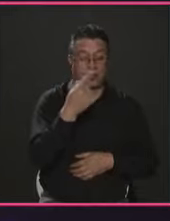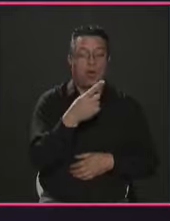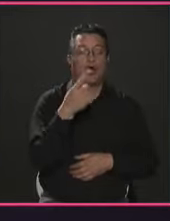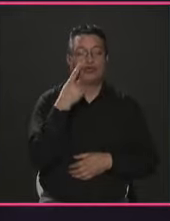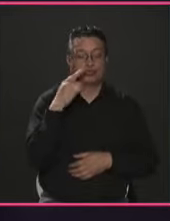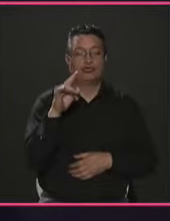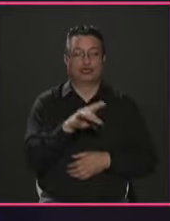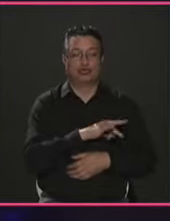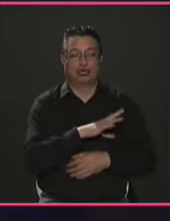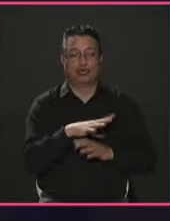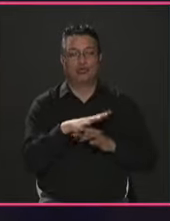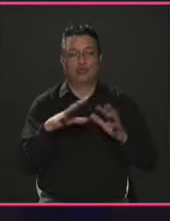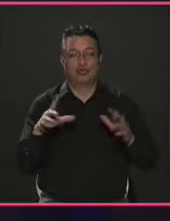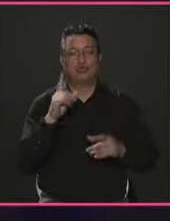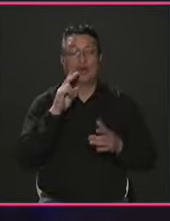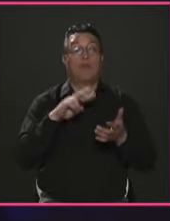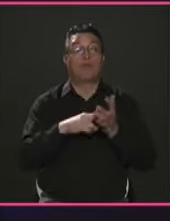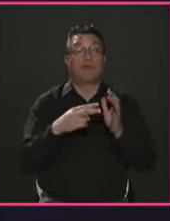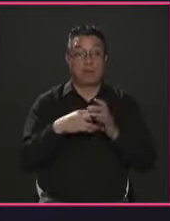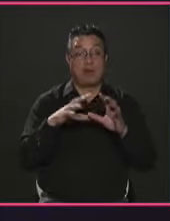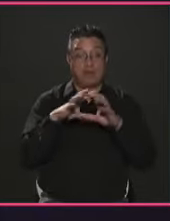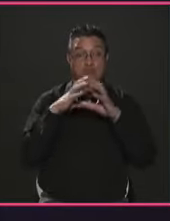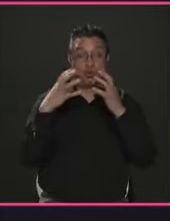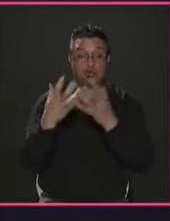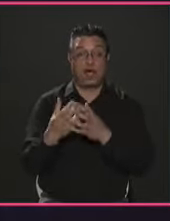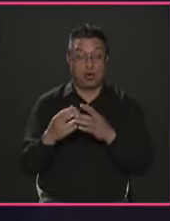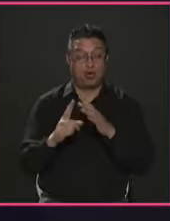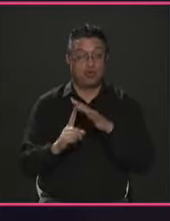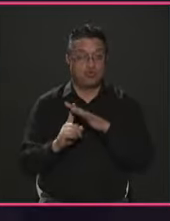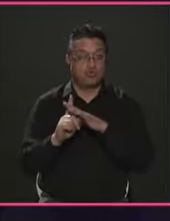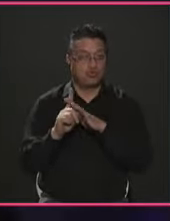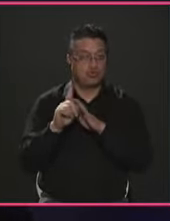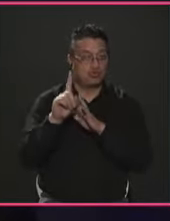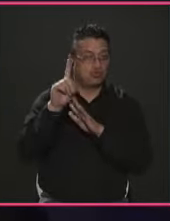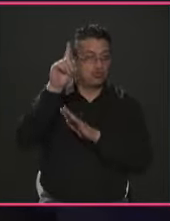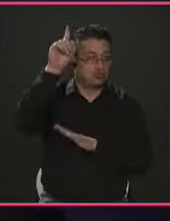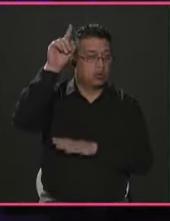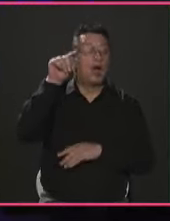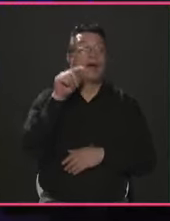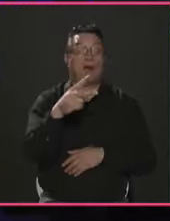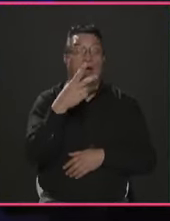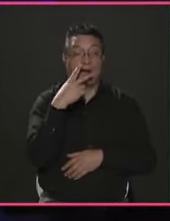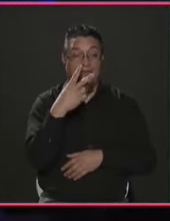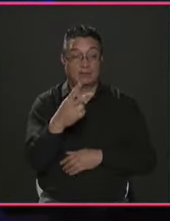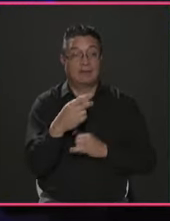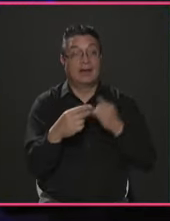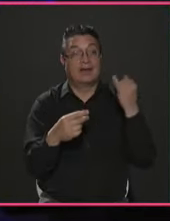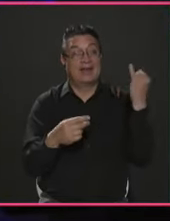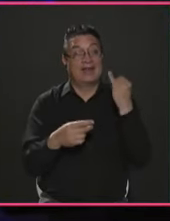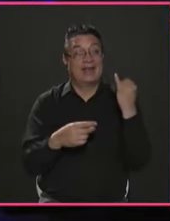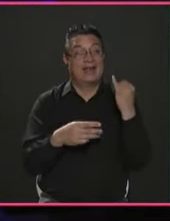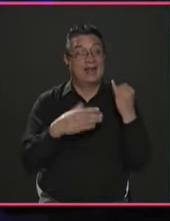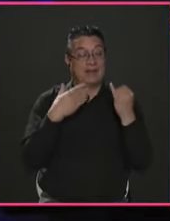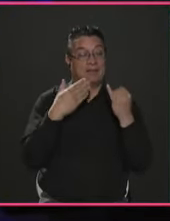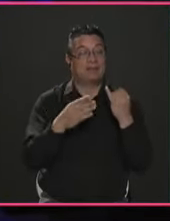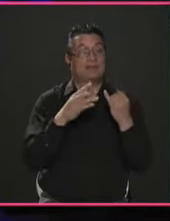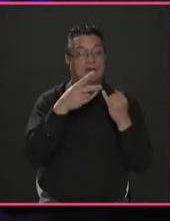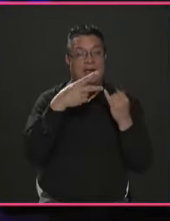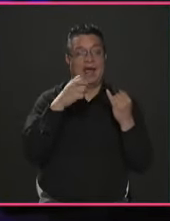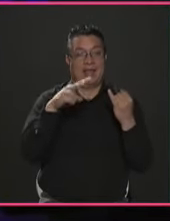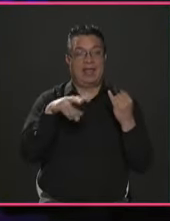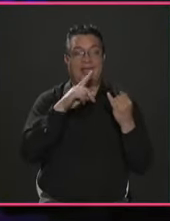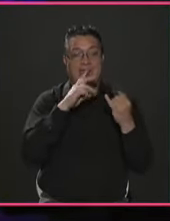reconocido pero es un problema global emergente es por eso que aquí a la izquierda podemos ver la parte exterior de la partícula del anav